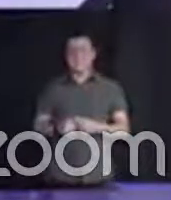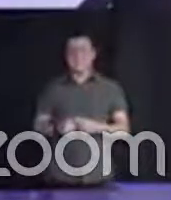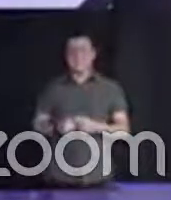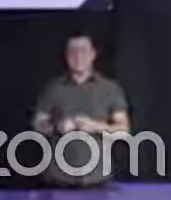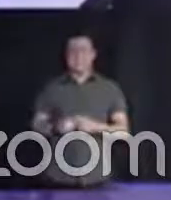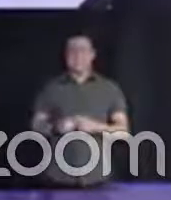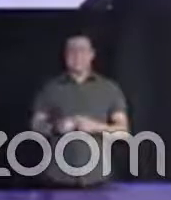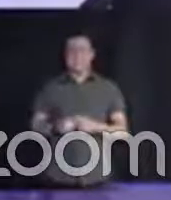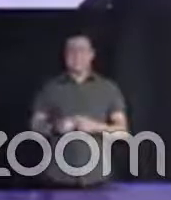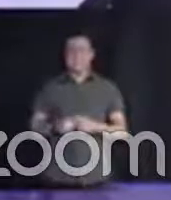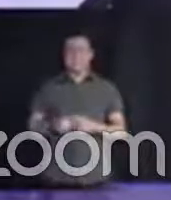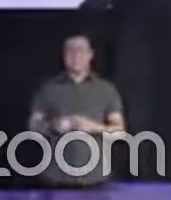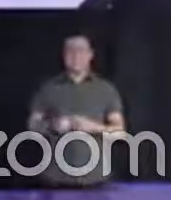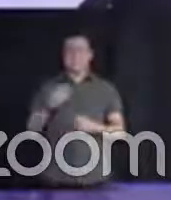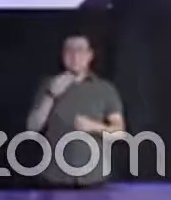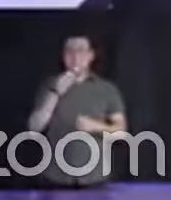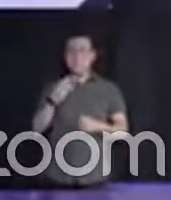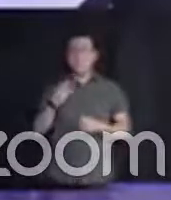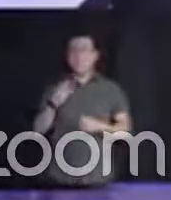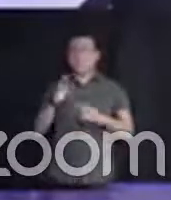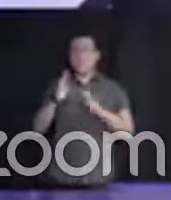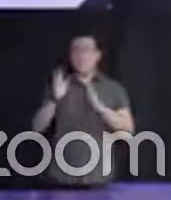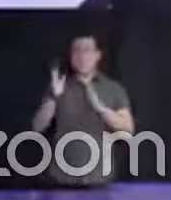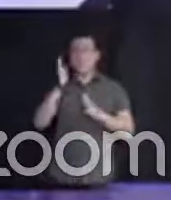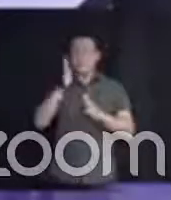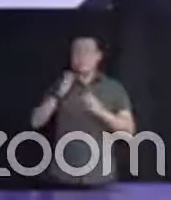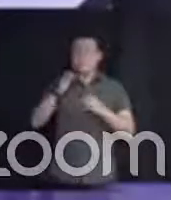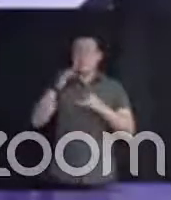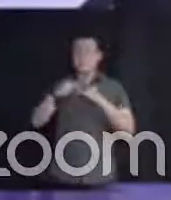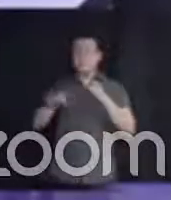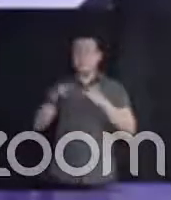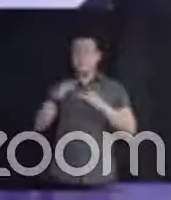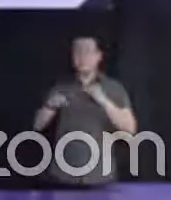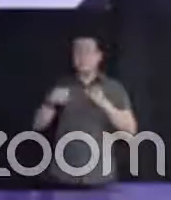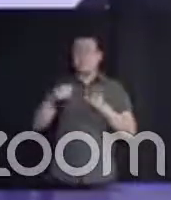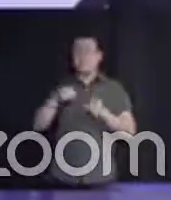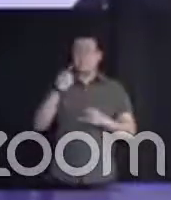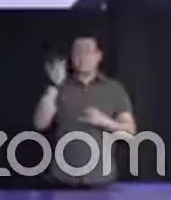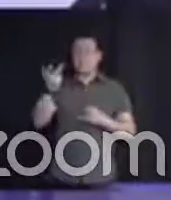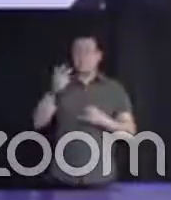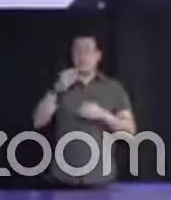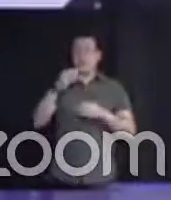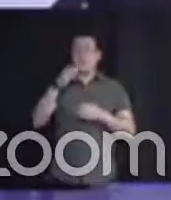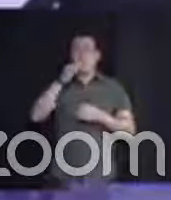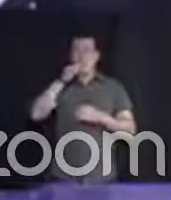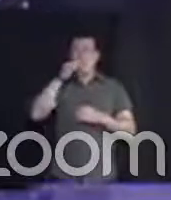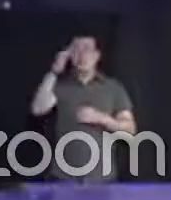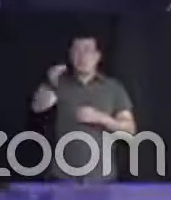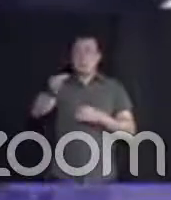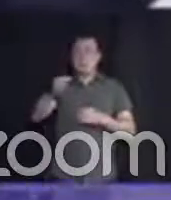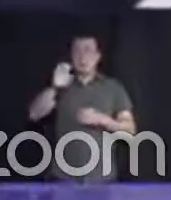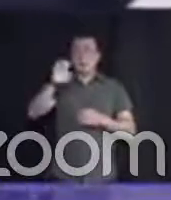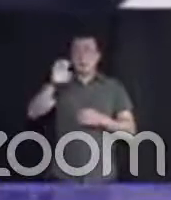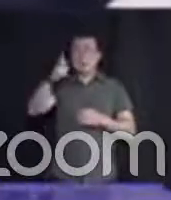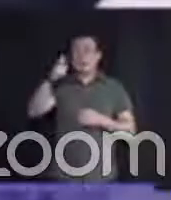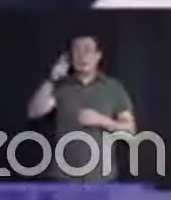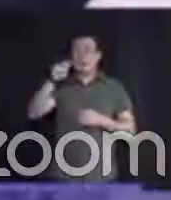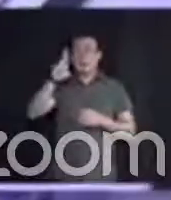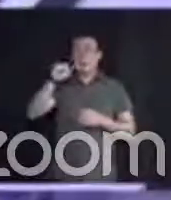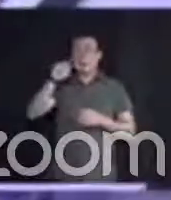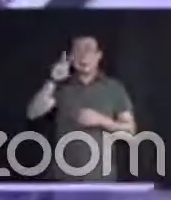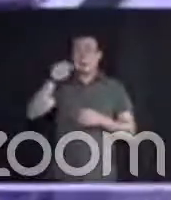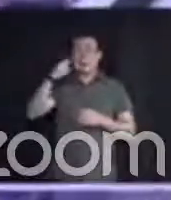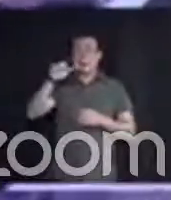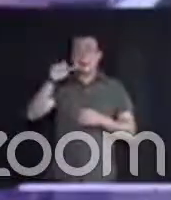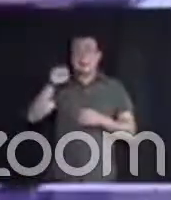Bien, antes de terminar, quiero anunciarles la Extravaganas USA